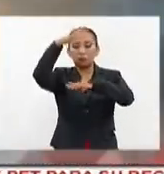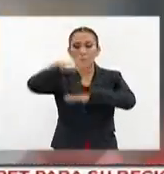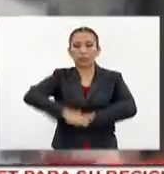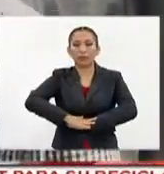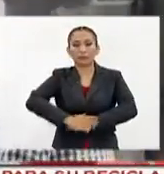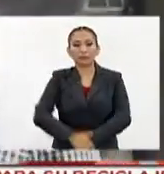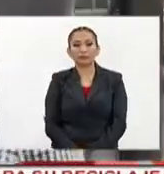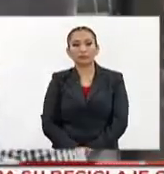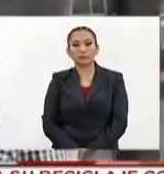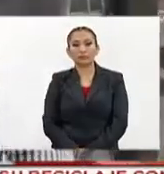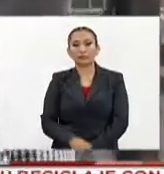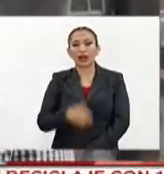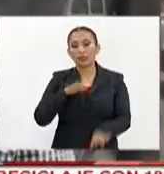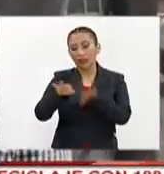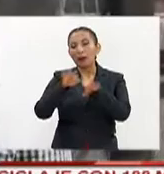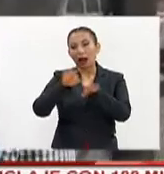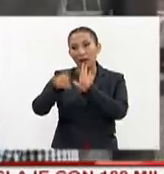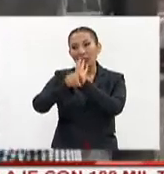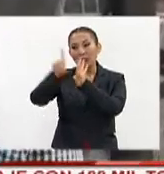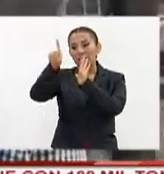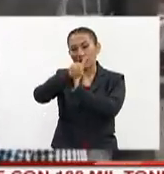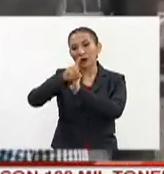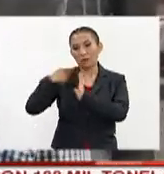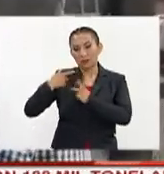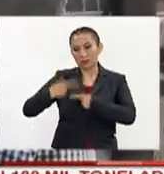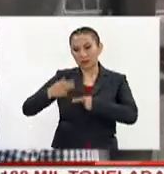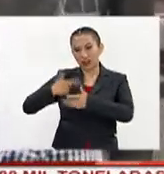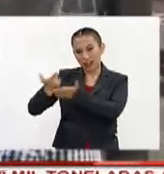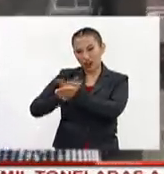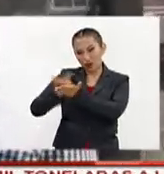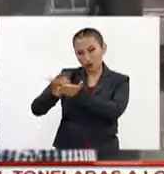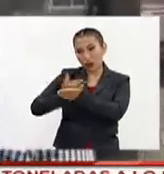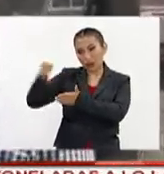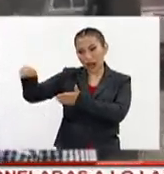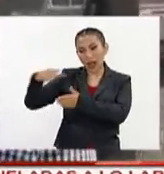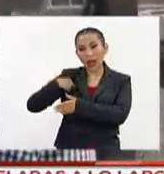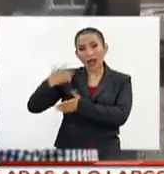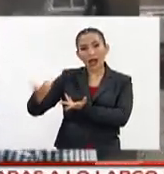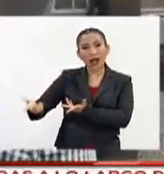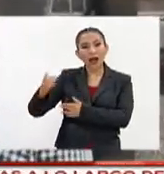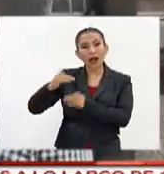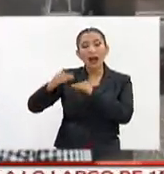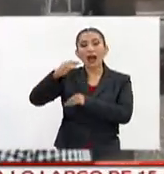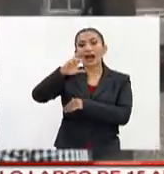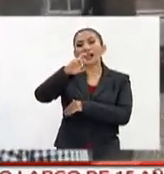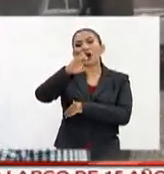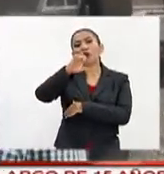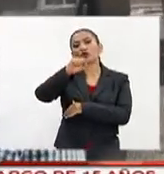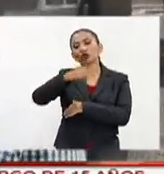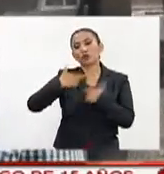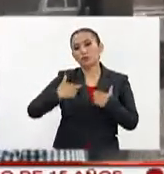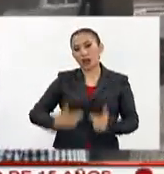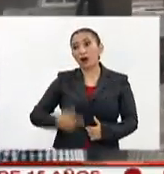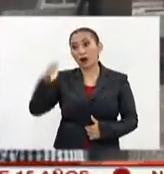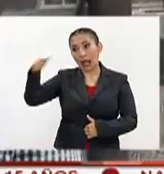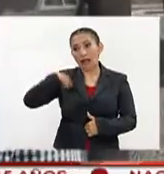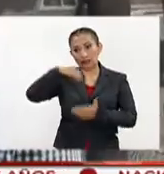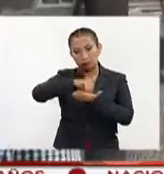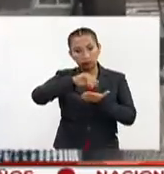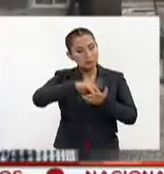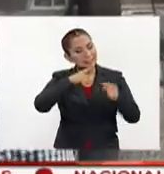escombros. Él trabajaba en un despacho de contadores, era reclutador, está en el área de recursos humanos, era